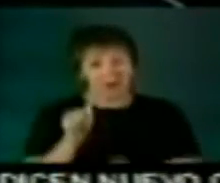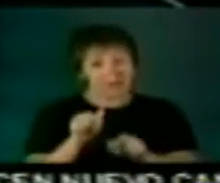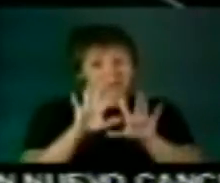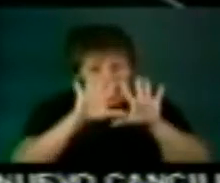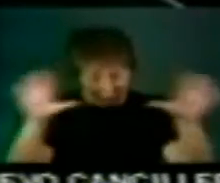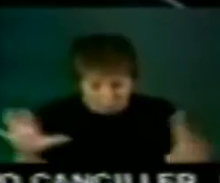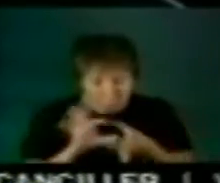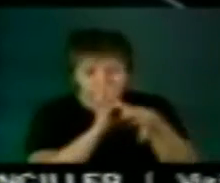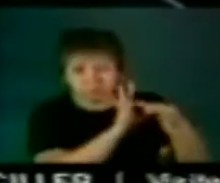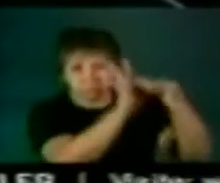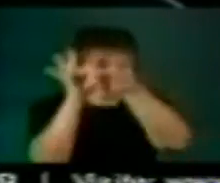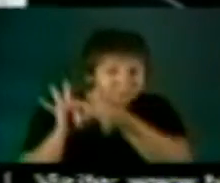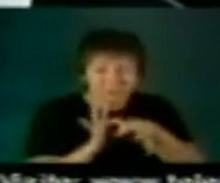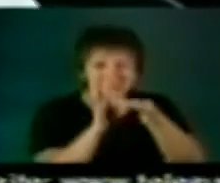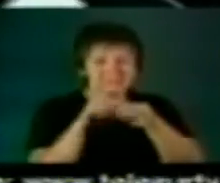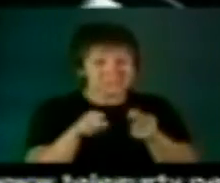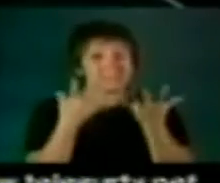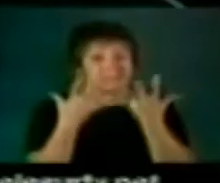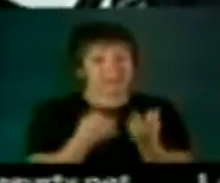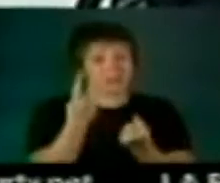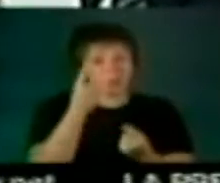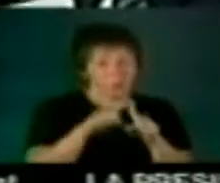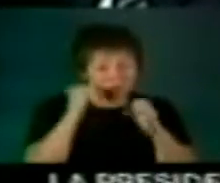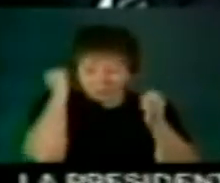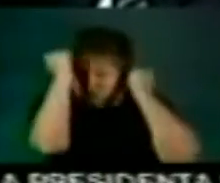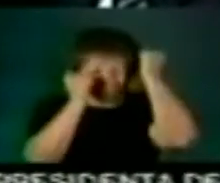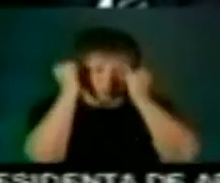Esta es nuestra gran ilusión.